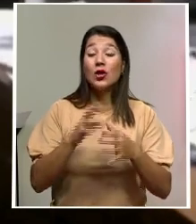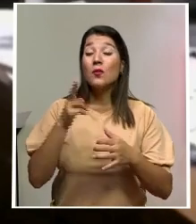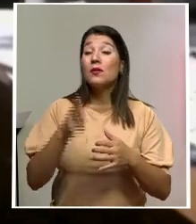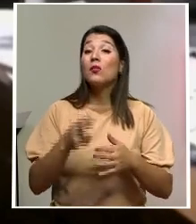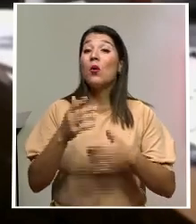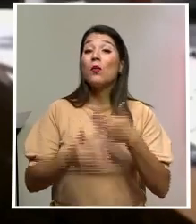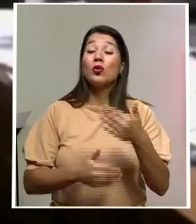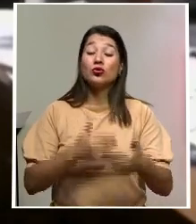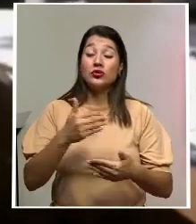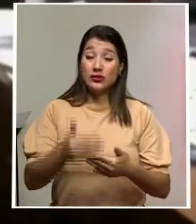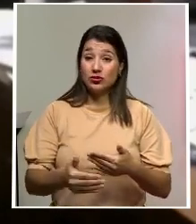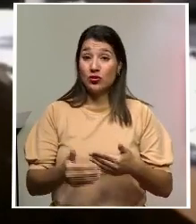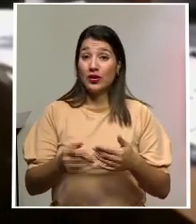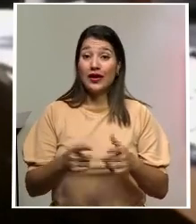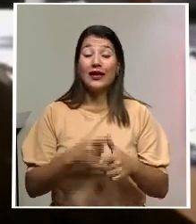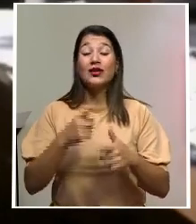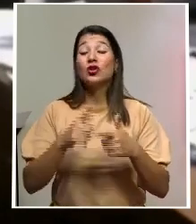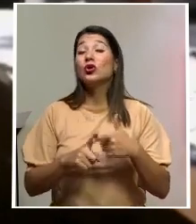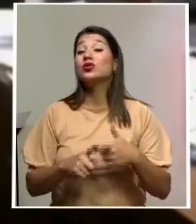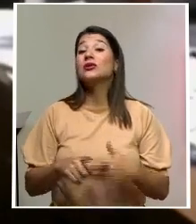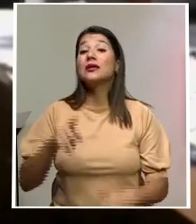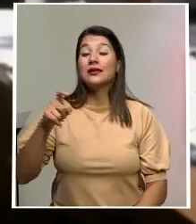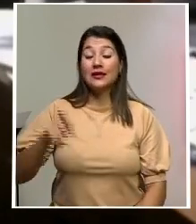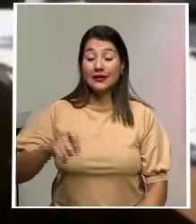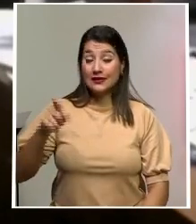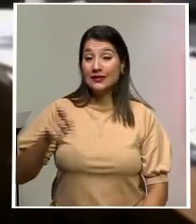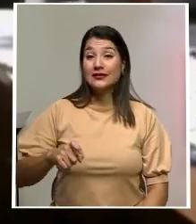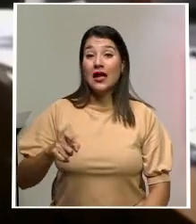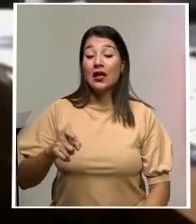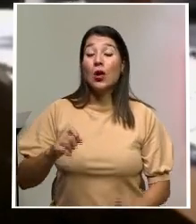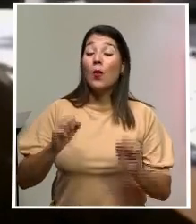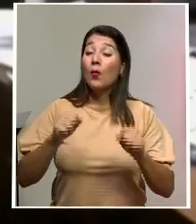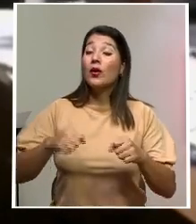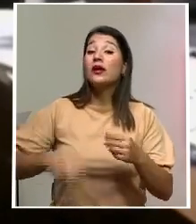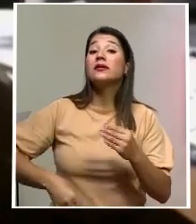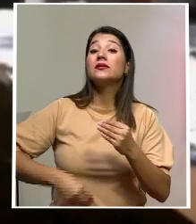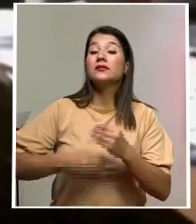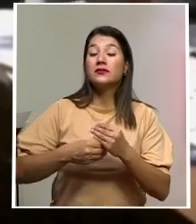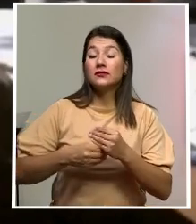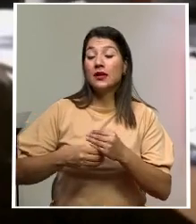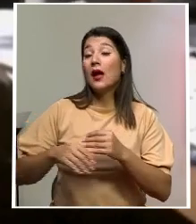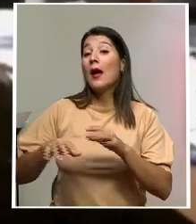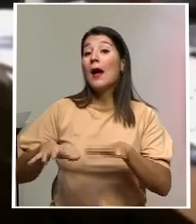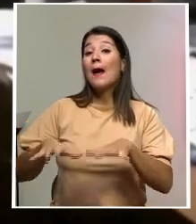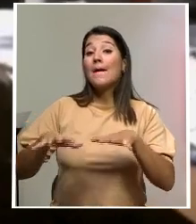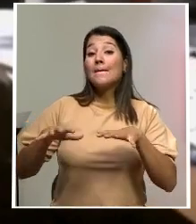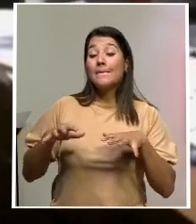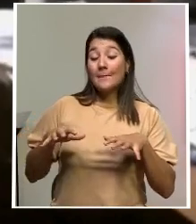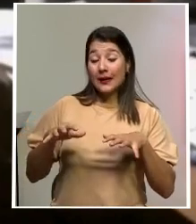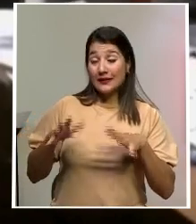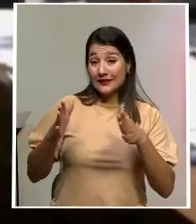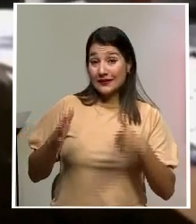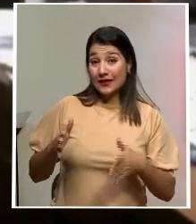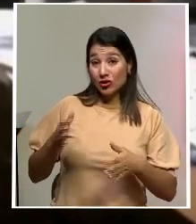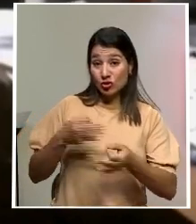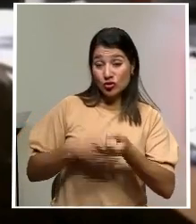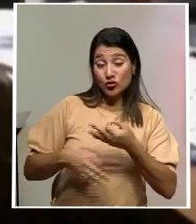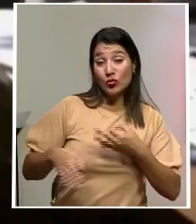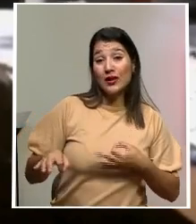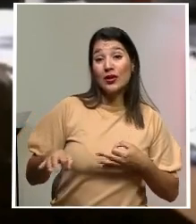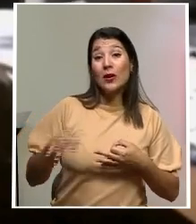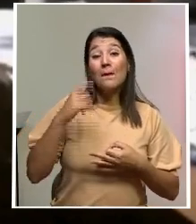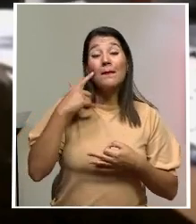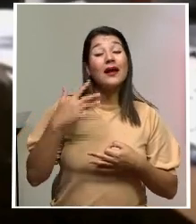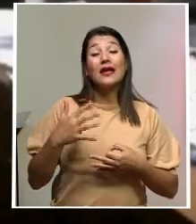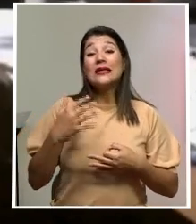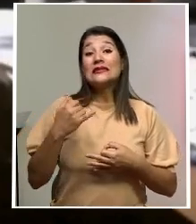necesario integrar a la Sala los magistrados suplentes para que sustituyan a los magistrados titulares en aquellos